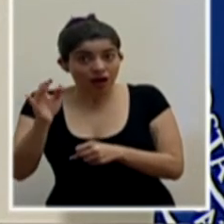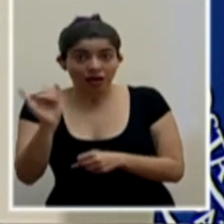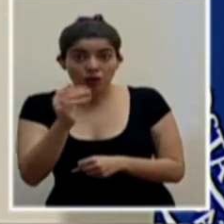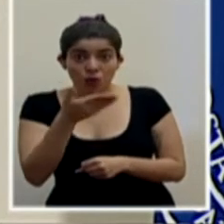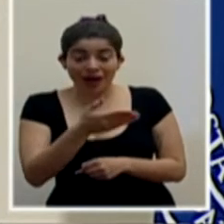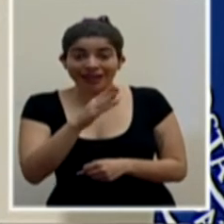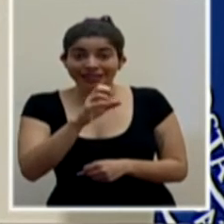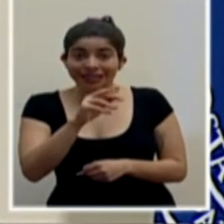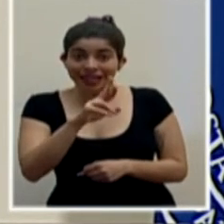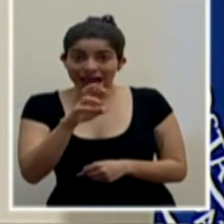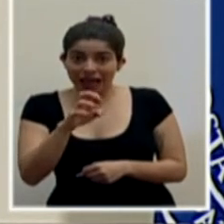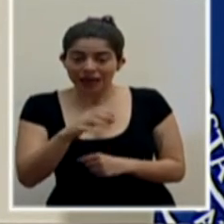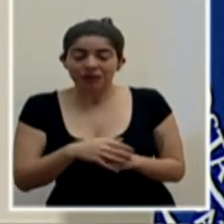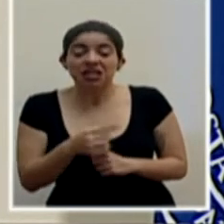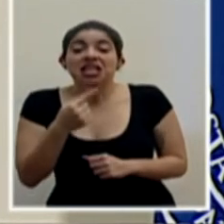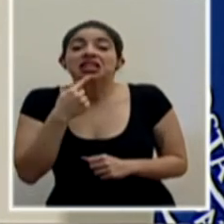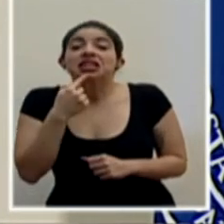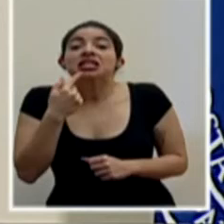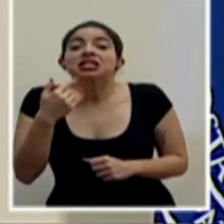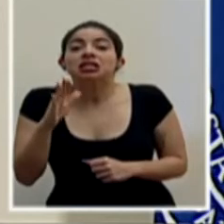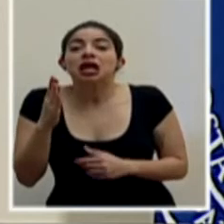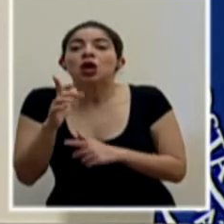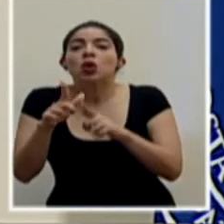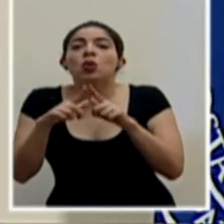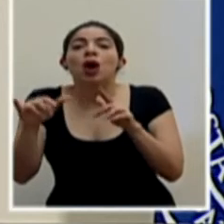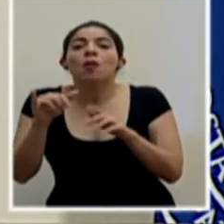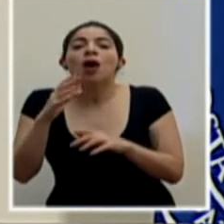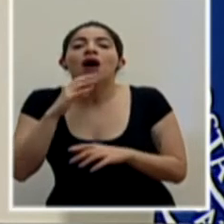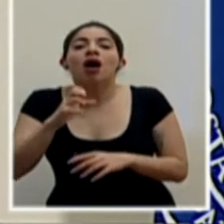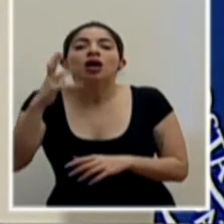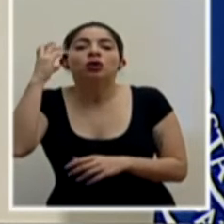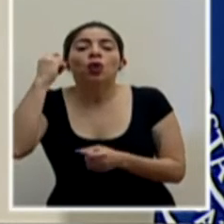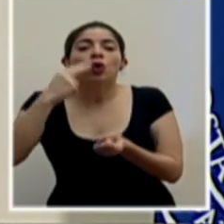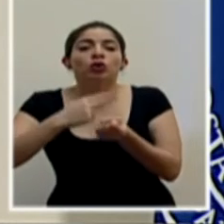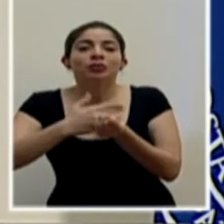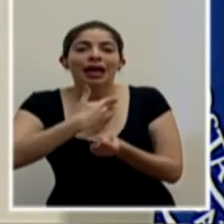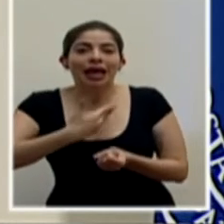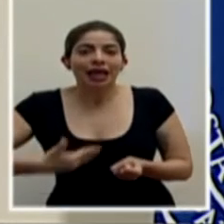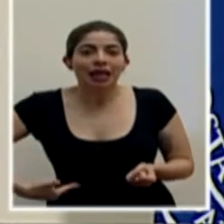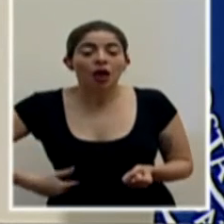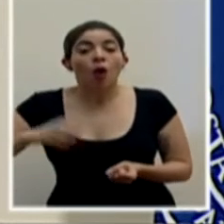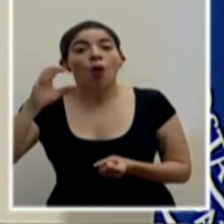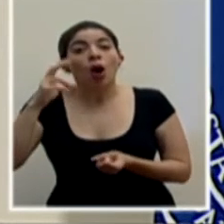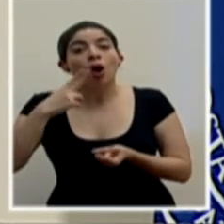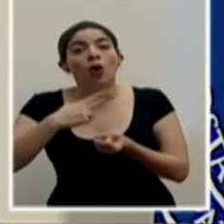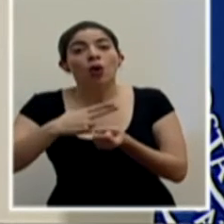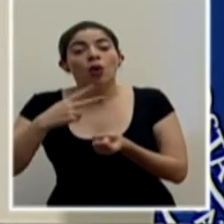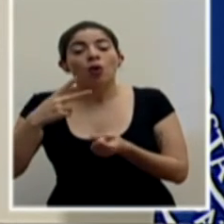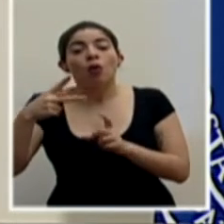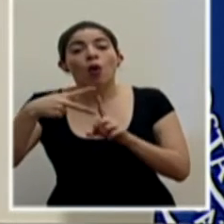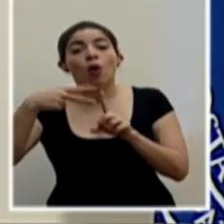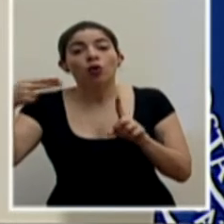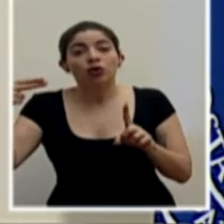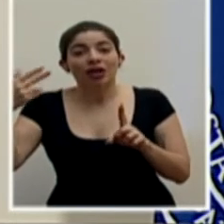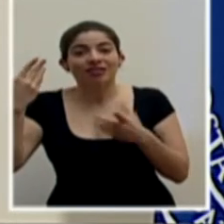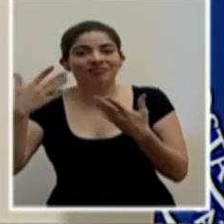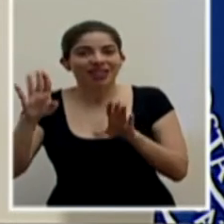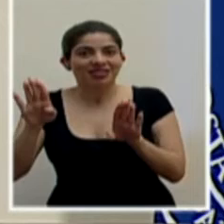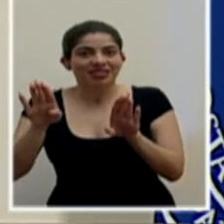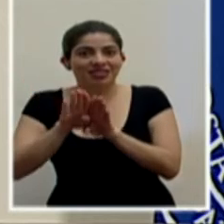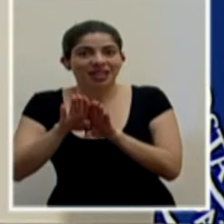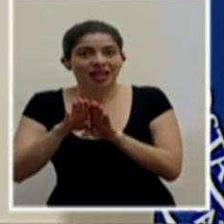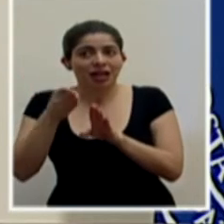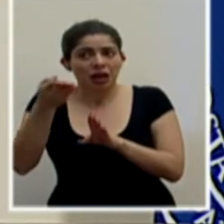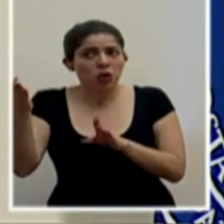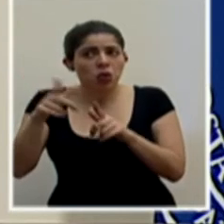SENARE? Se dice que hay sitios como el antiguo Hospital de Heredia y hoteles que ya antes habían cerrado que se podrían